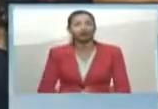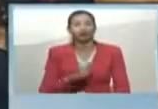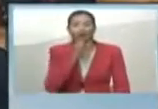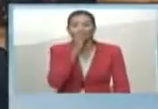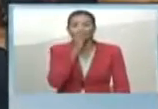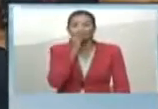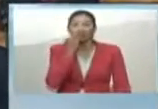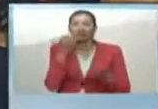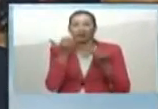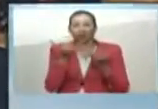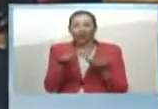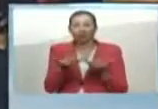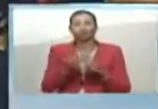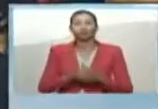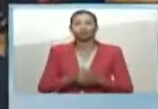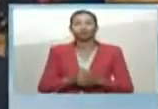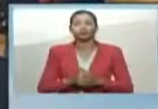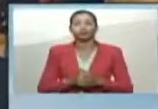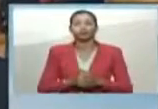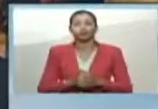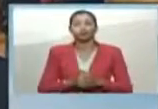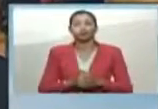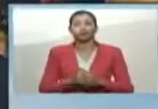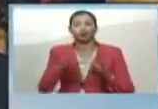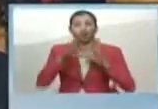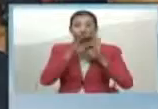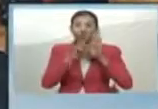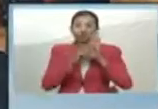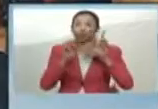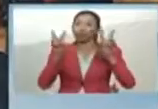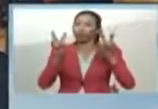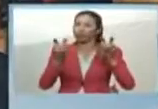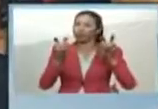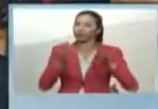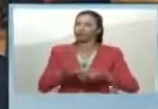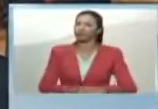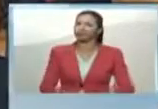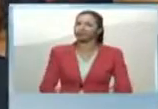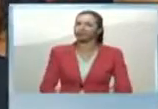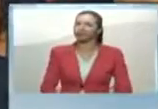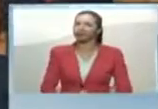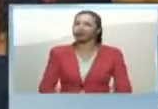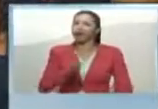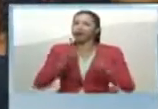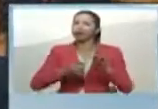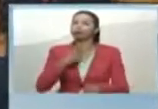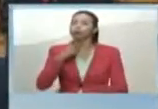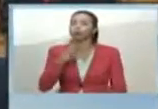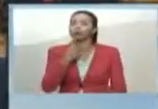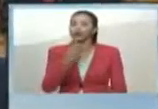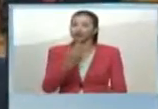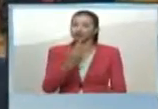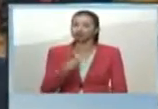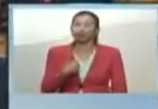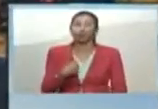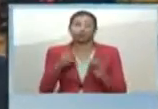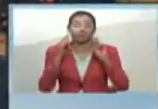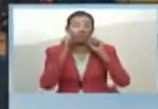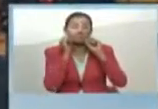ahora, desde esta constitución, algunos voceros han dicho, y ha sido mi alerta,